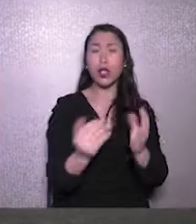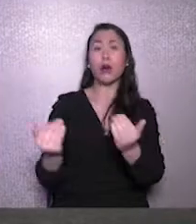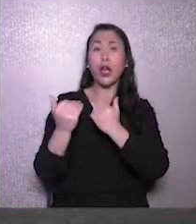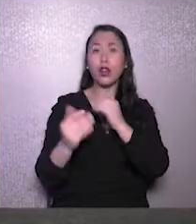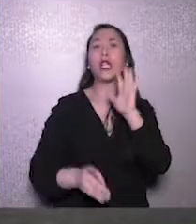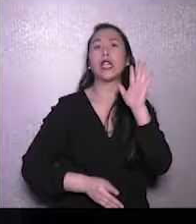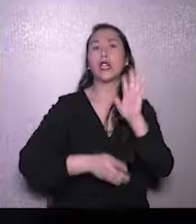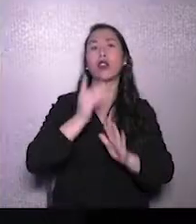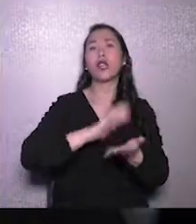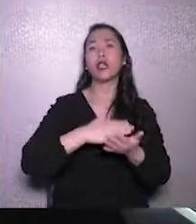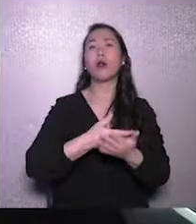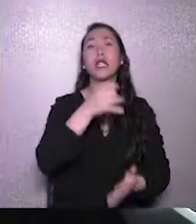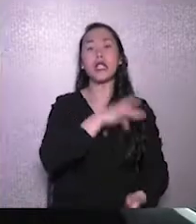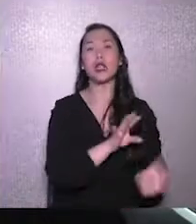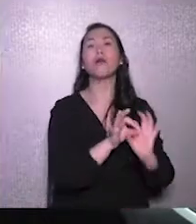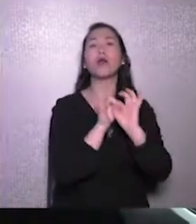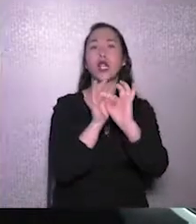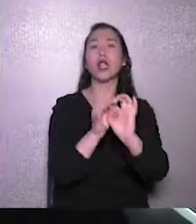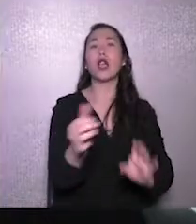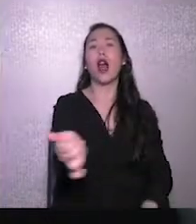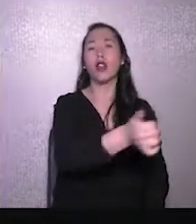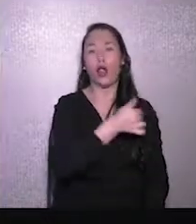desarrollo de la salud en Chile. Muchas gracias a todos ustedes.